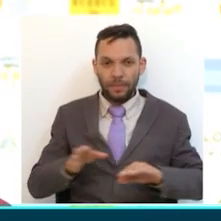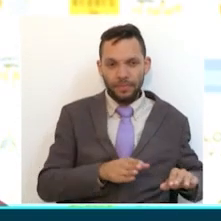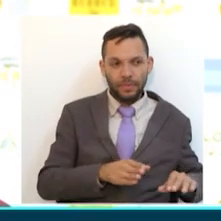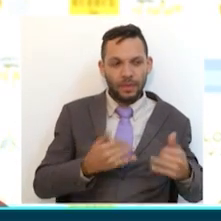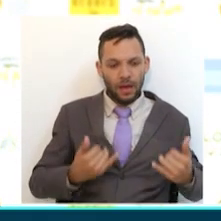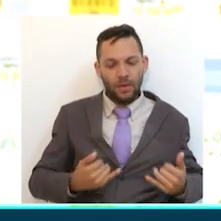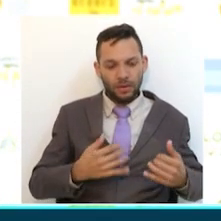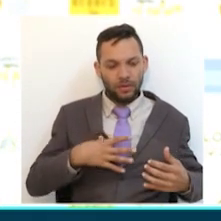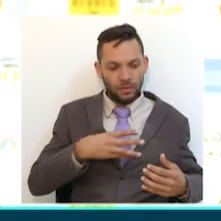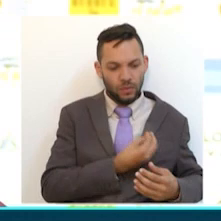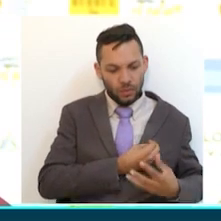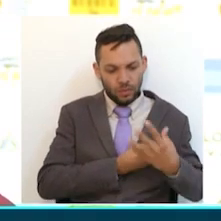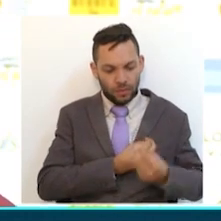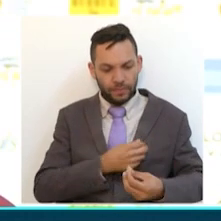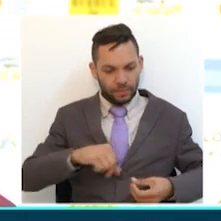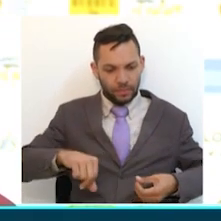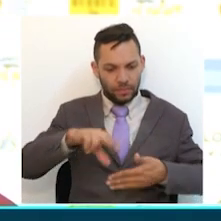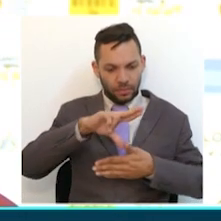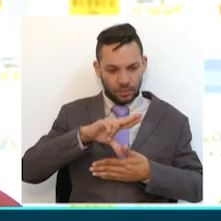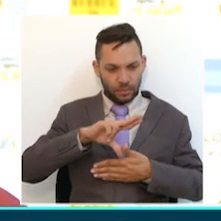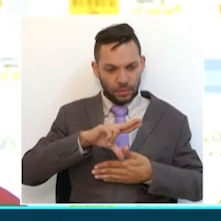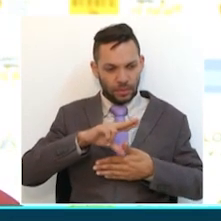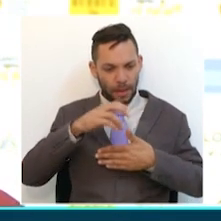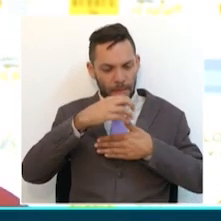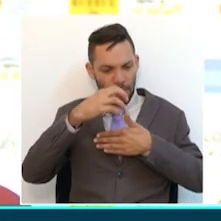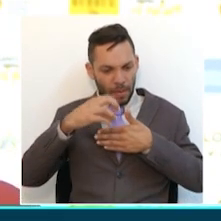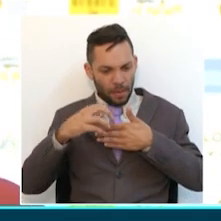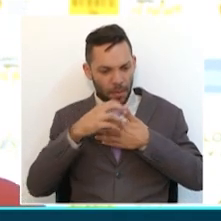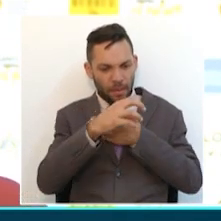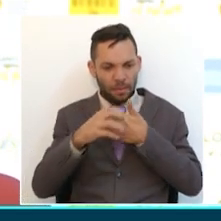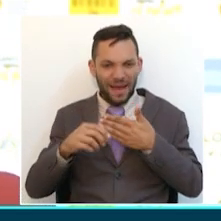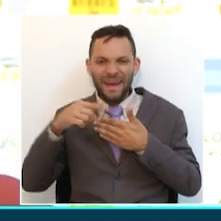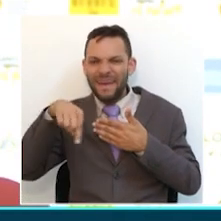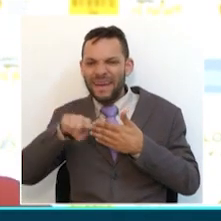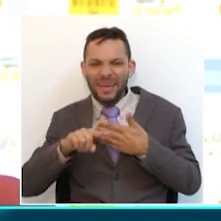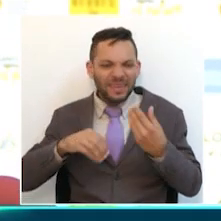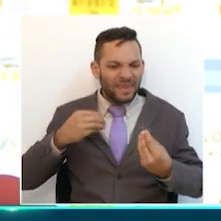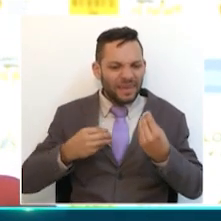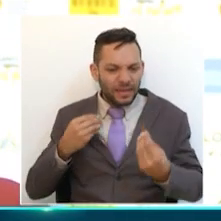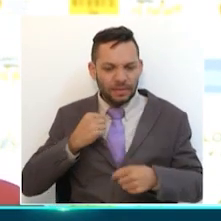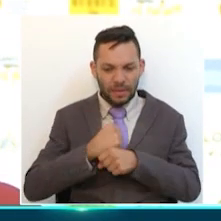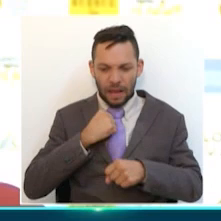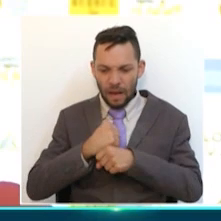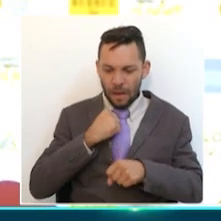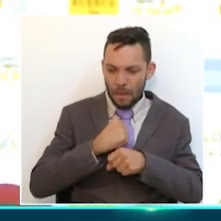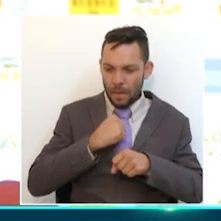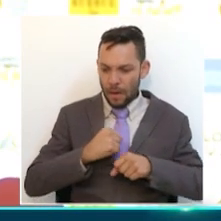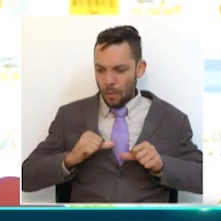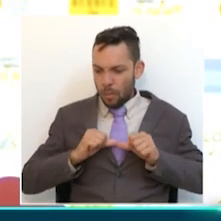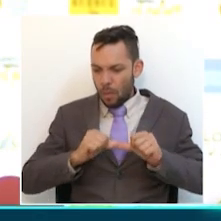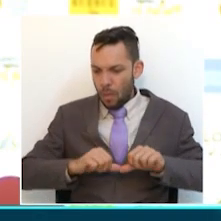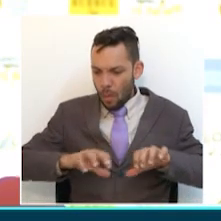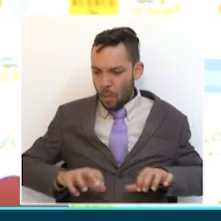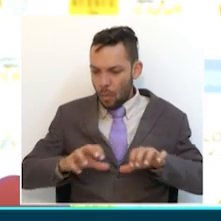más importantes de América Latina. Entonces eso nos llevó a trabajar permanentemente en